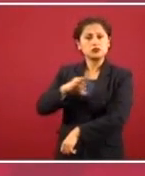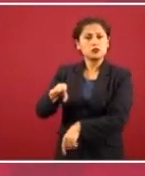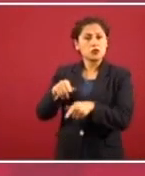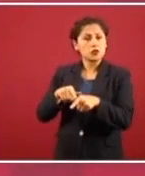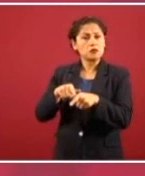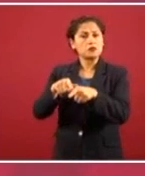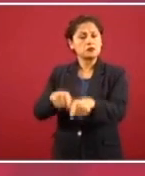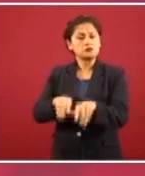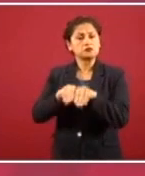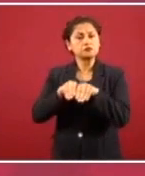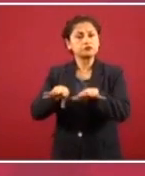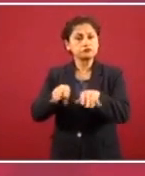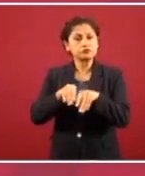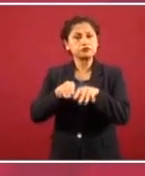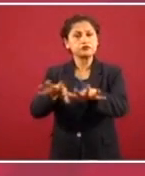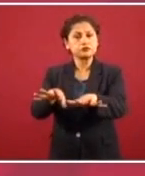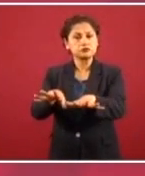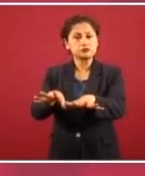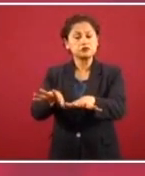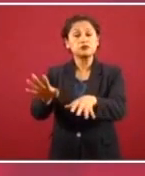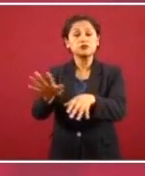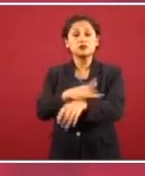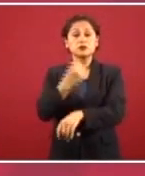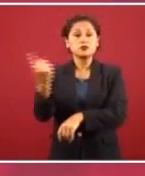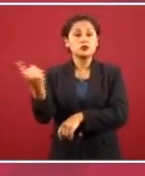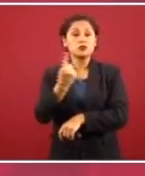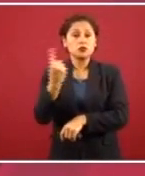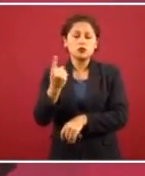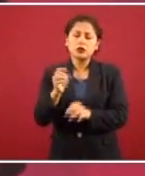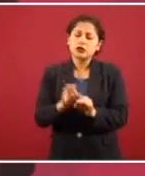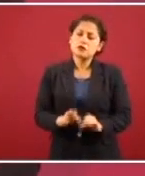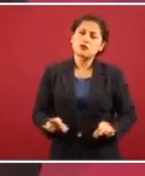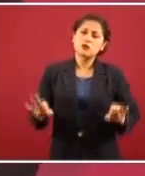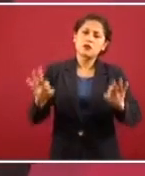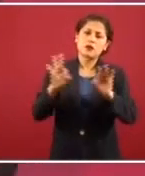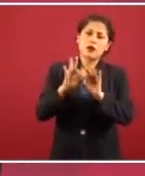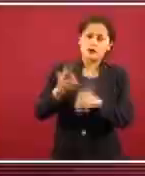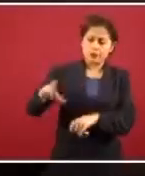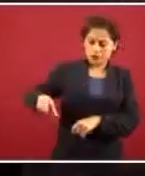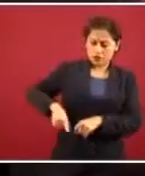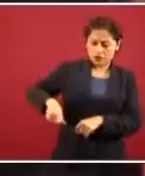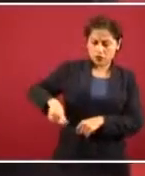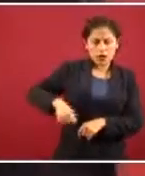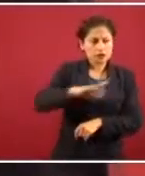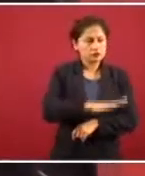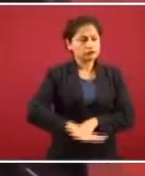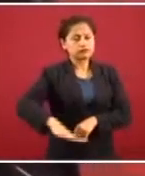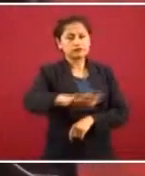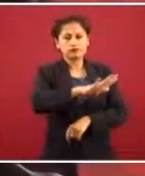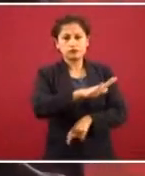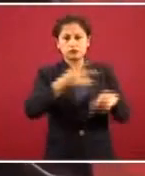un gobierno que mantiene comunicación permanente con el pueblo, un gobierno del